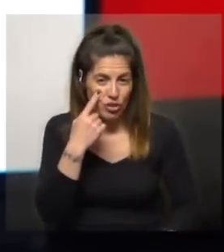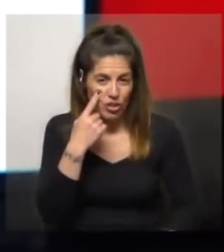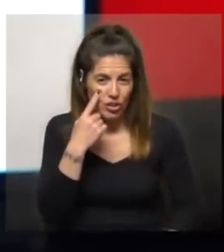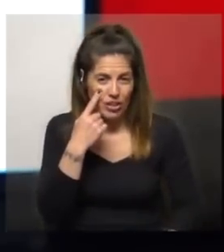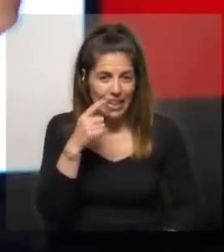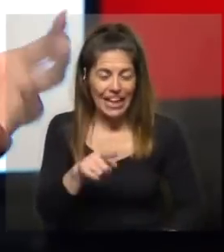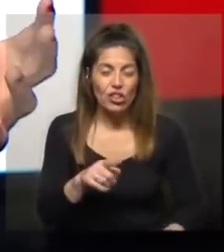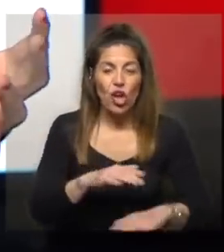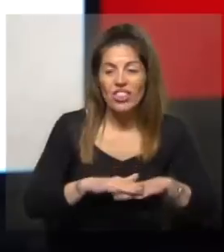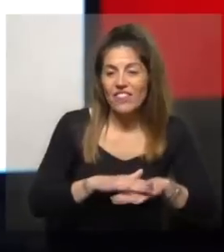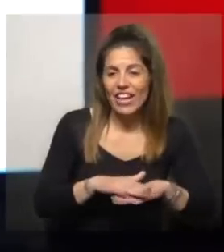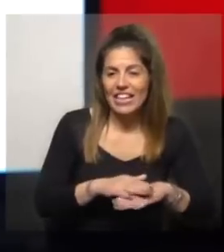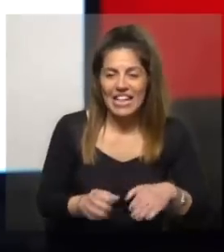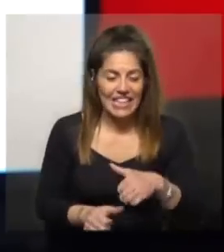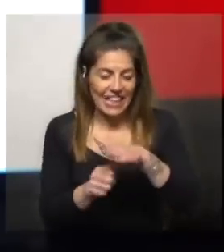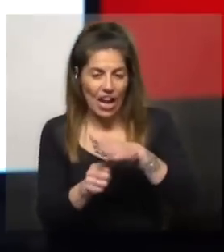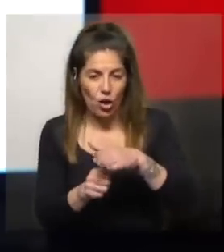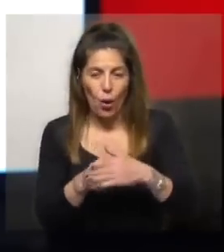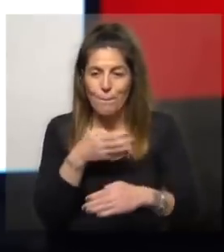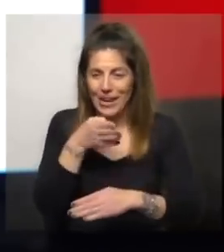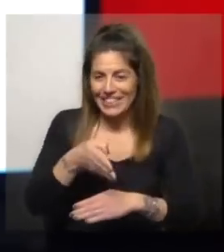esto de Liderazgo y participación